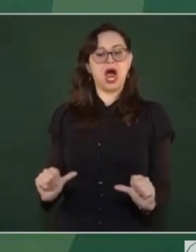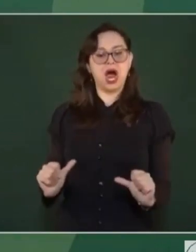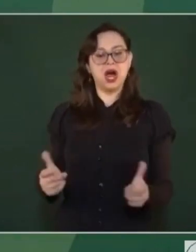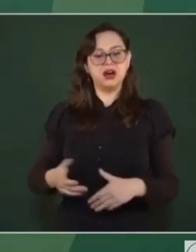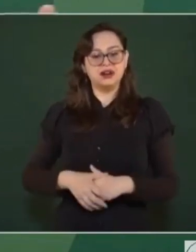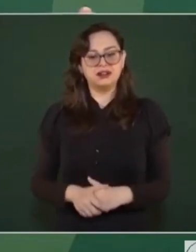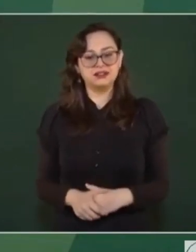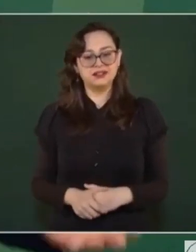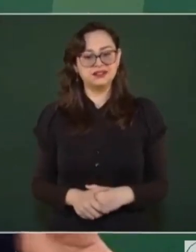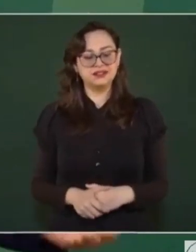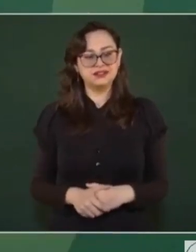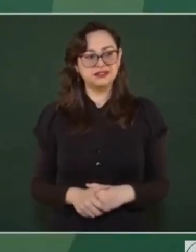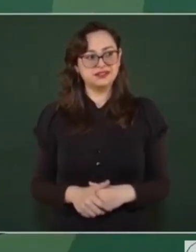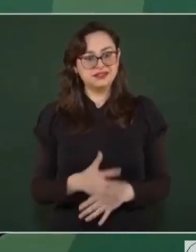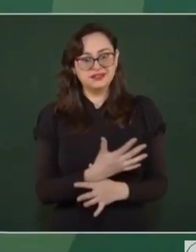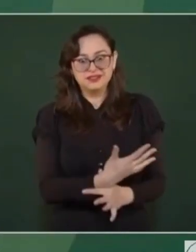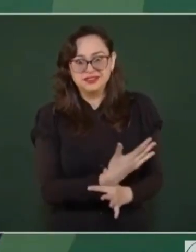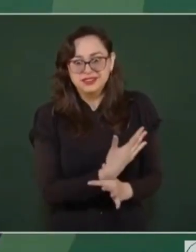La prueba